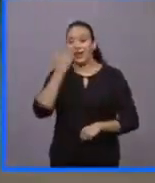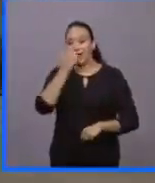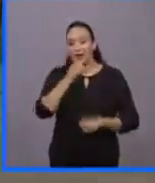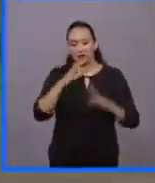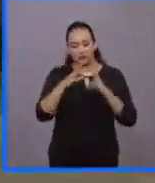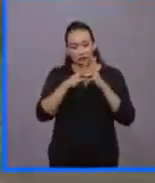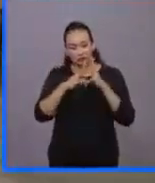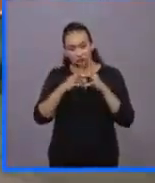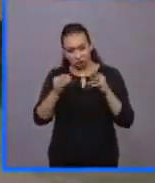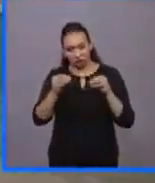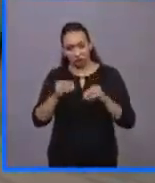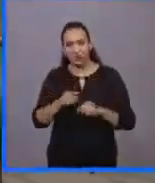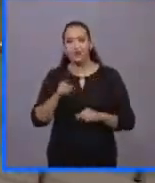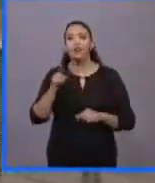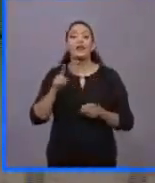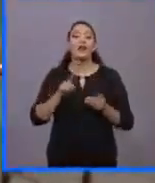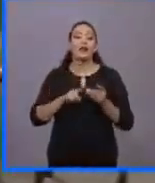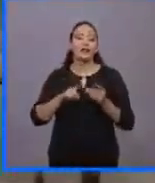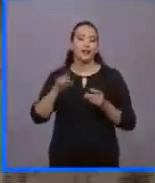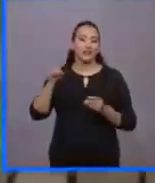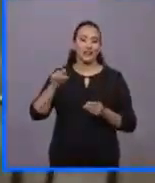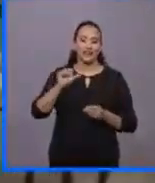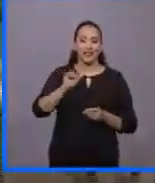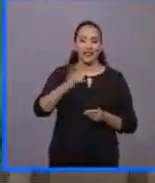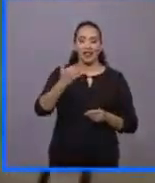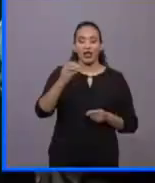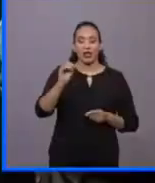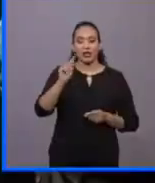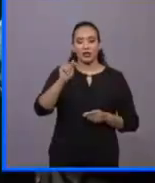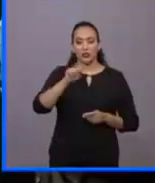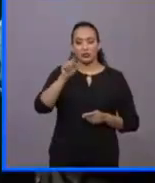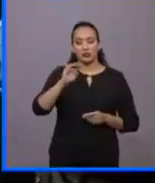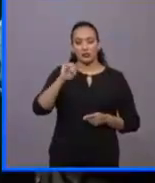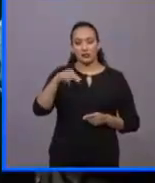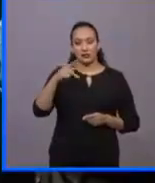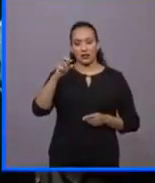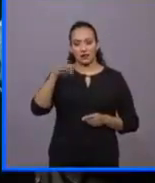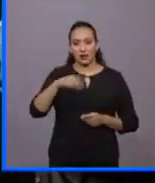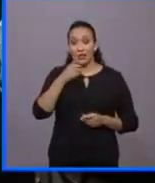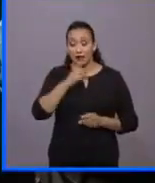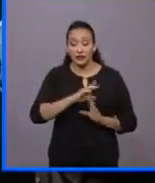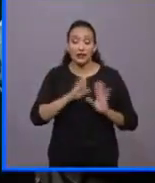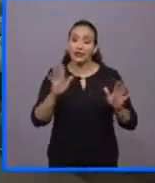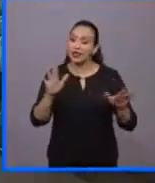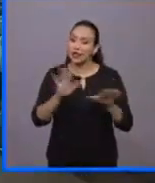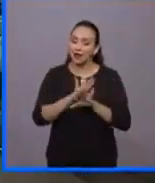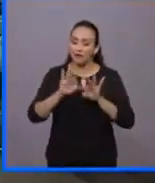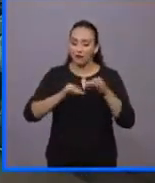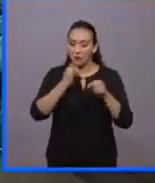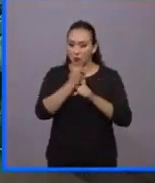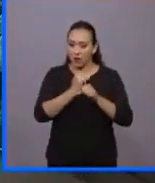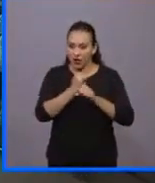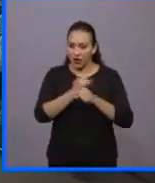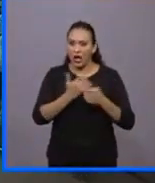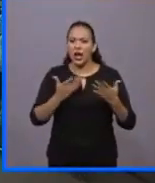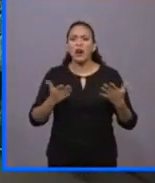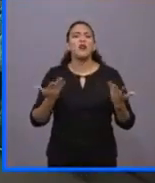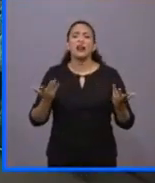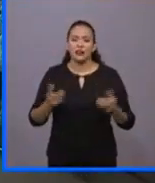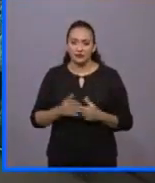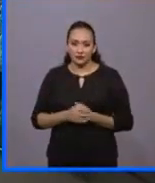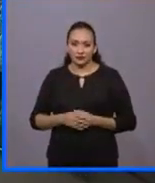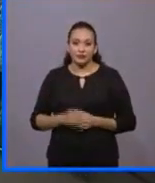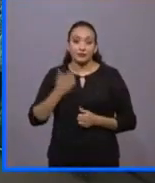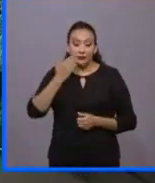estudiantes desaparecidos de la Normal de Ayotzinapa, se explicó que se han cambiado los métodos de investigación con la esperanza